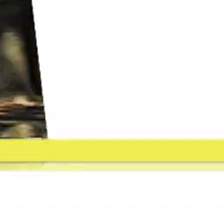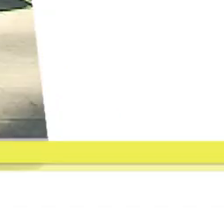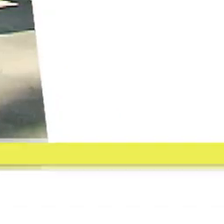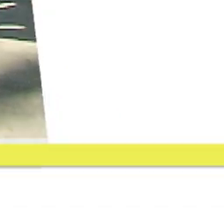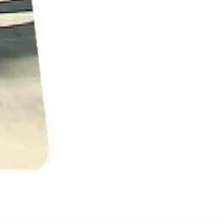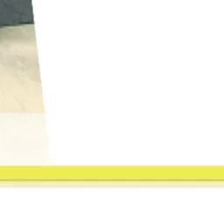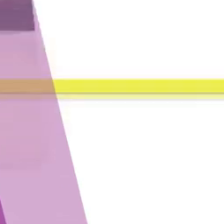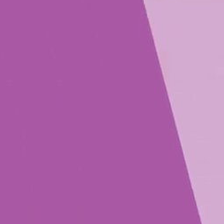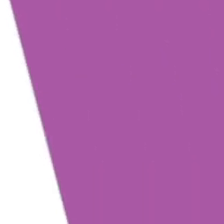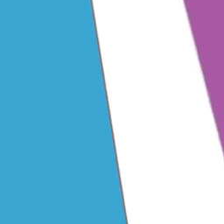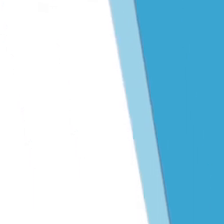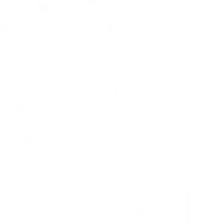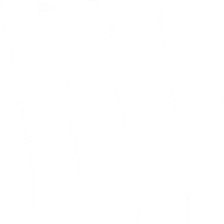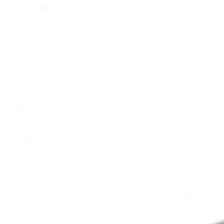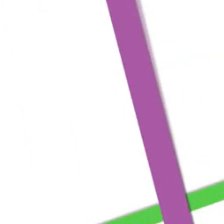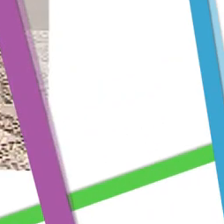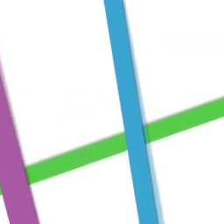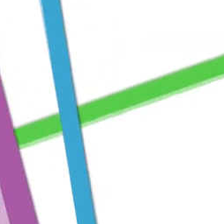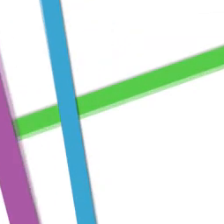sí